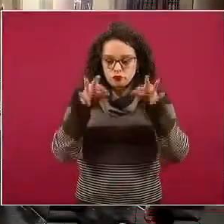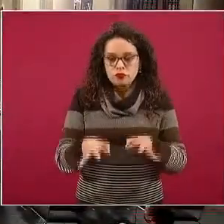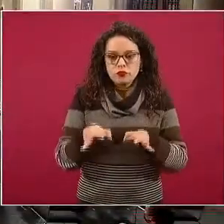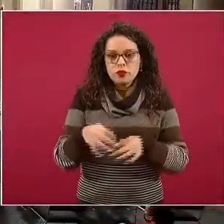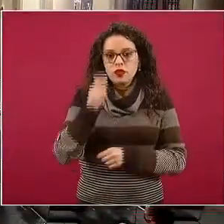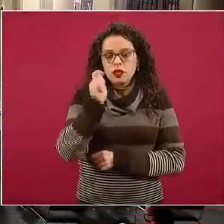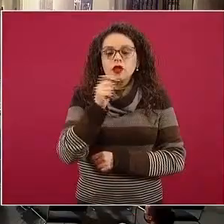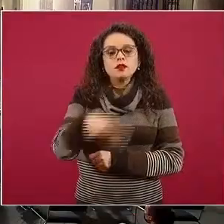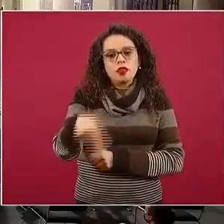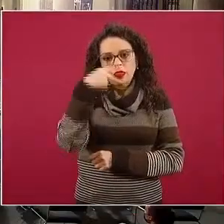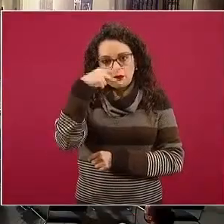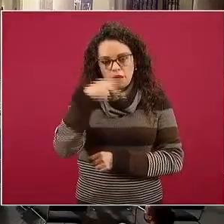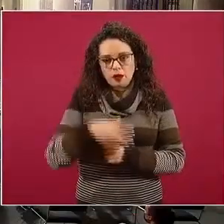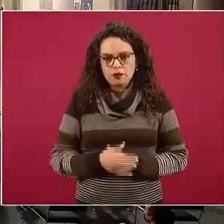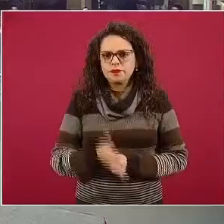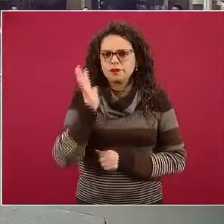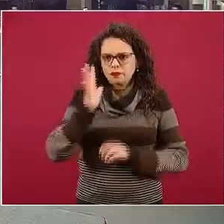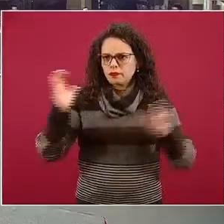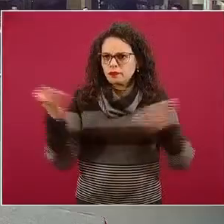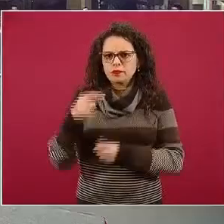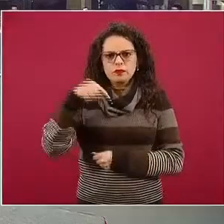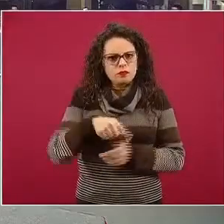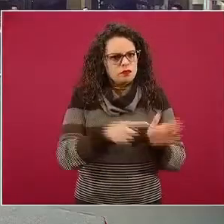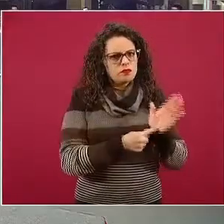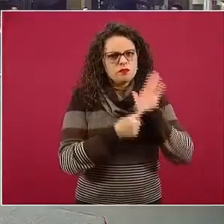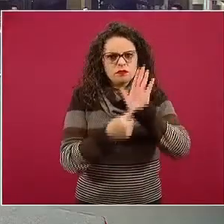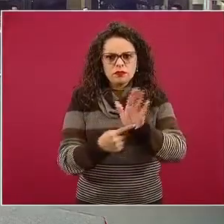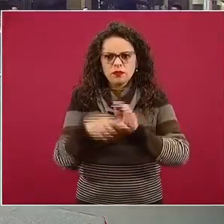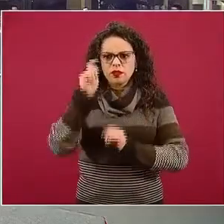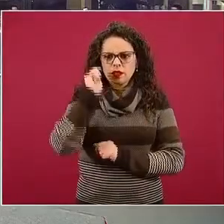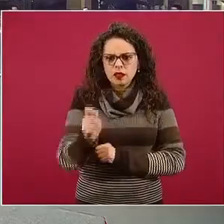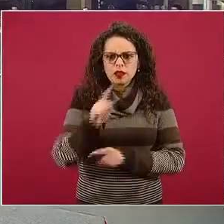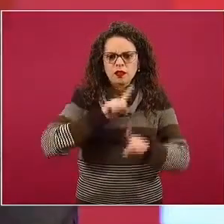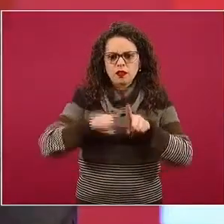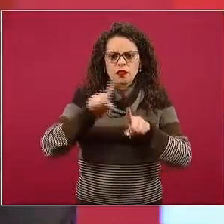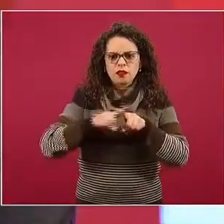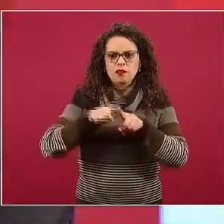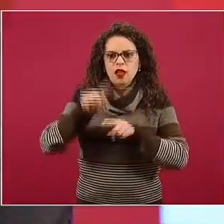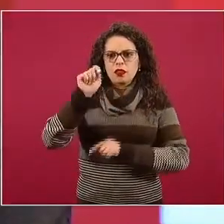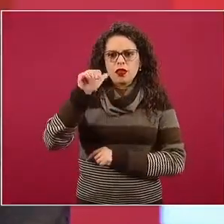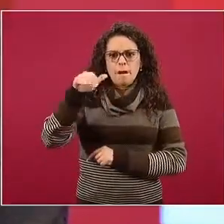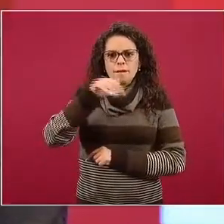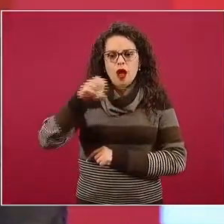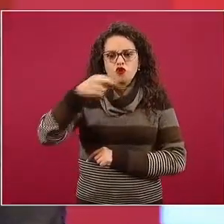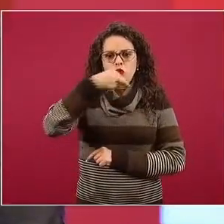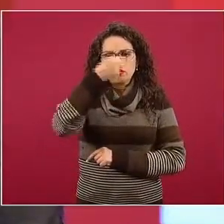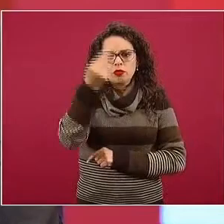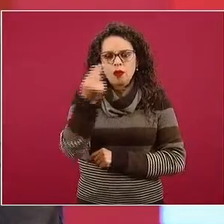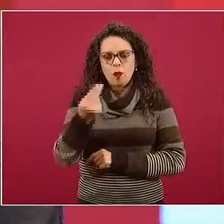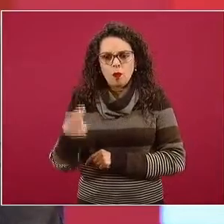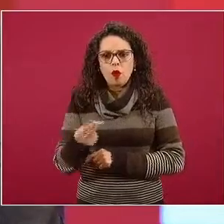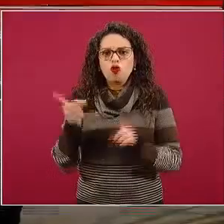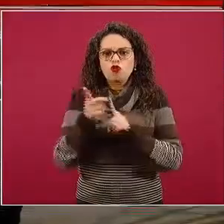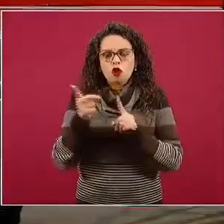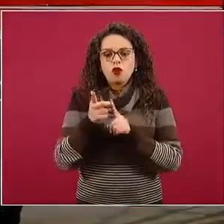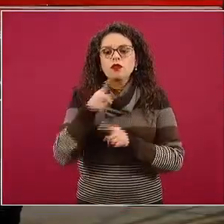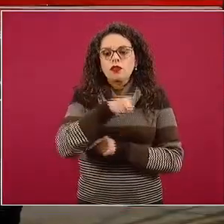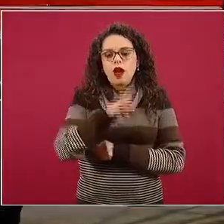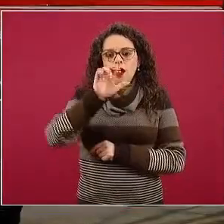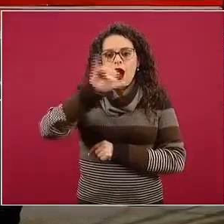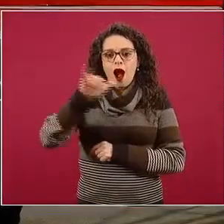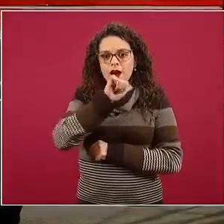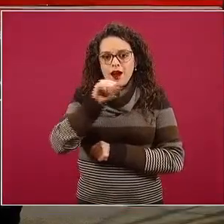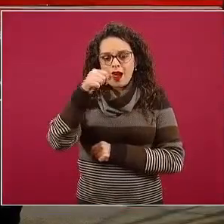aquí, una actualización de los pitogramas, del tamaño de los pitogramas en las cajetillas, pero en